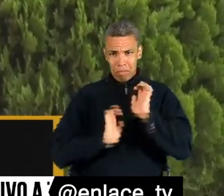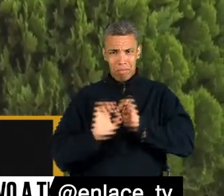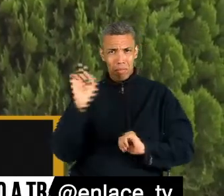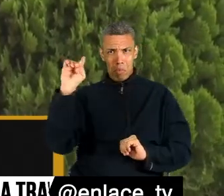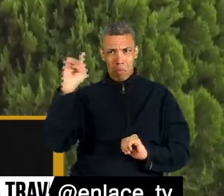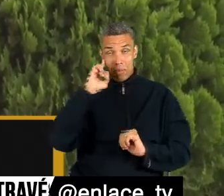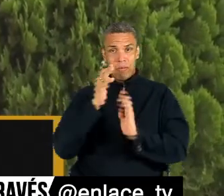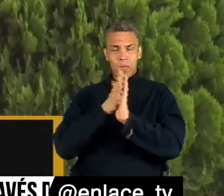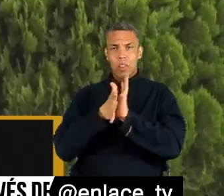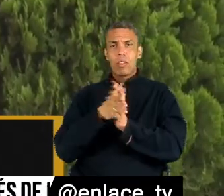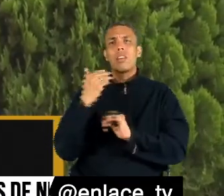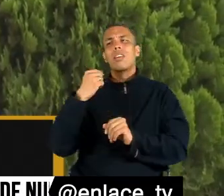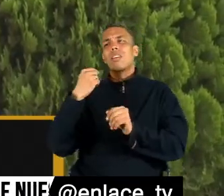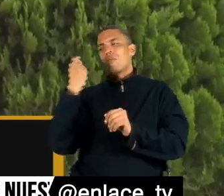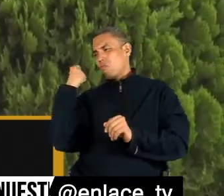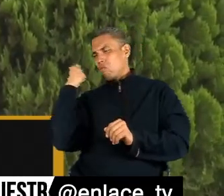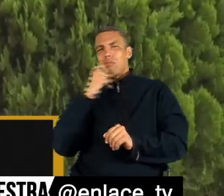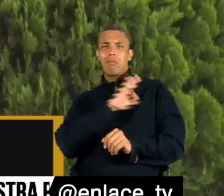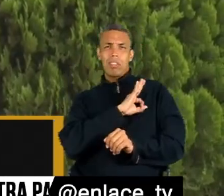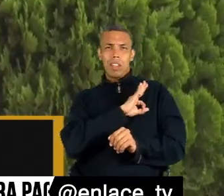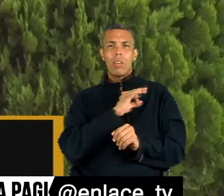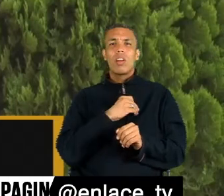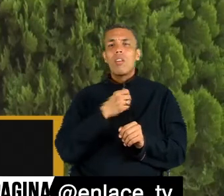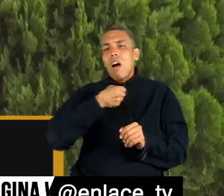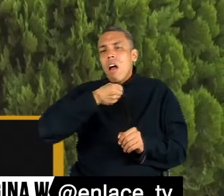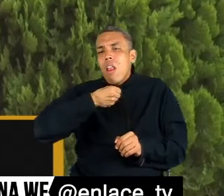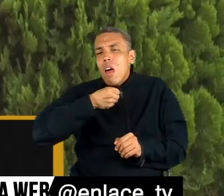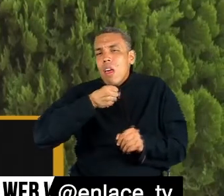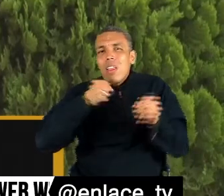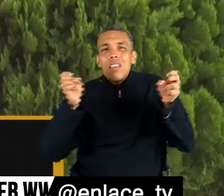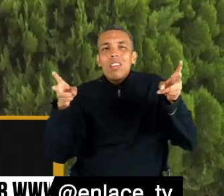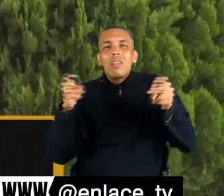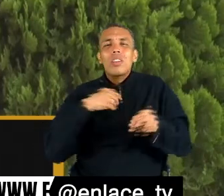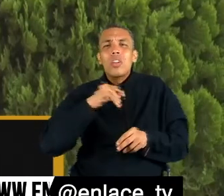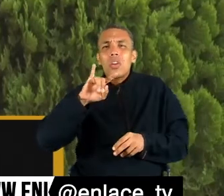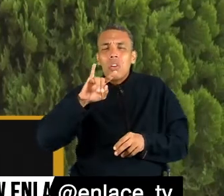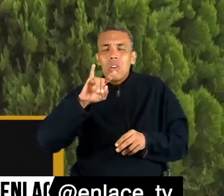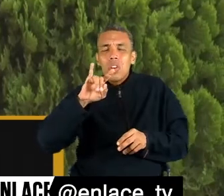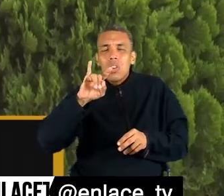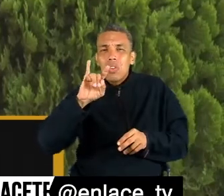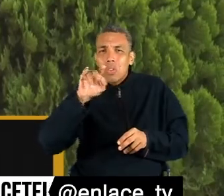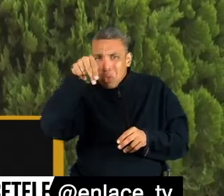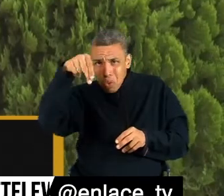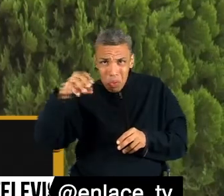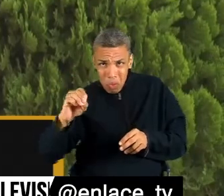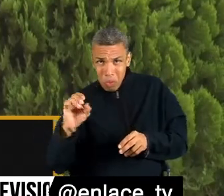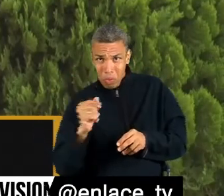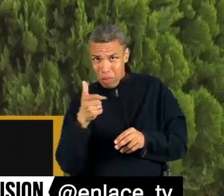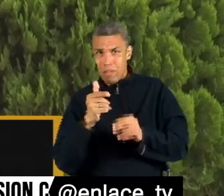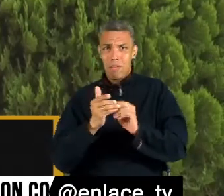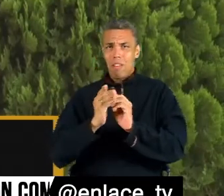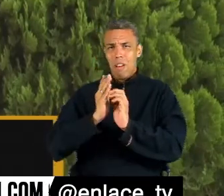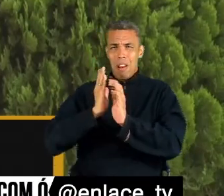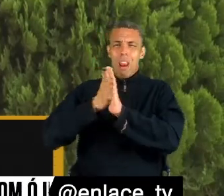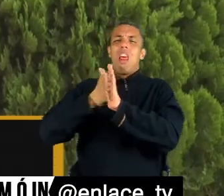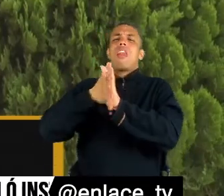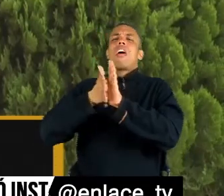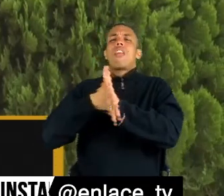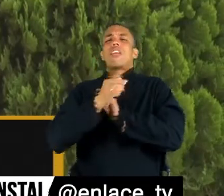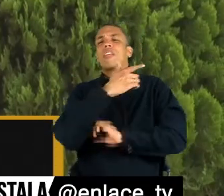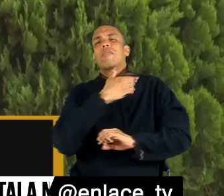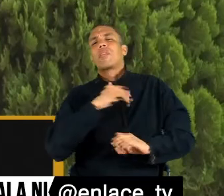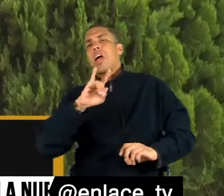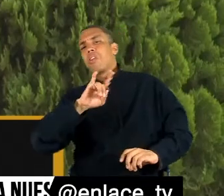sábado es una nota periodística que busca deslegitimar al abuso, así lo hemos manifestado en una nota, en un comunicado de prensa que saca el